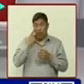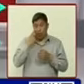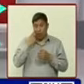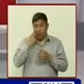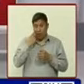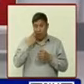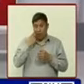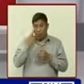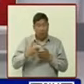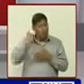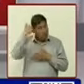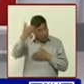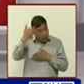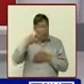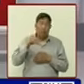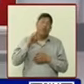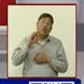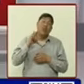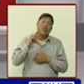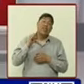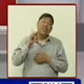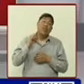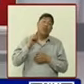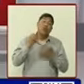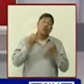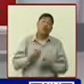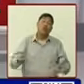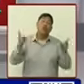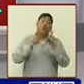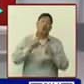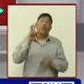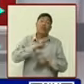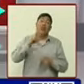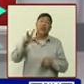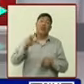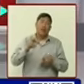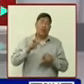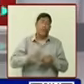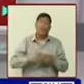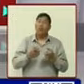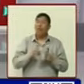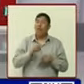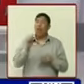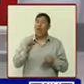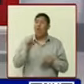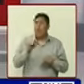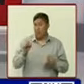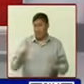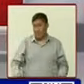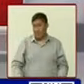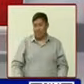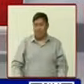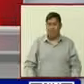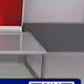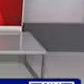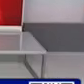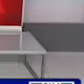conocer en este próximo censo, el 23 de marzo, sábado que cae este 2024.